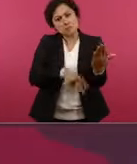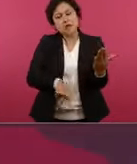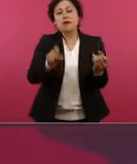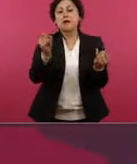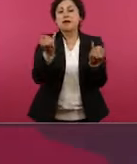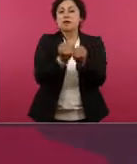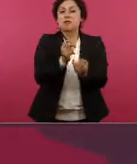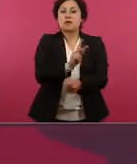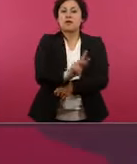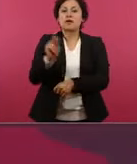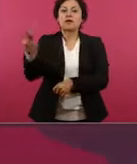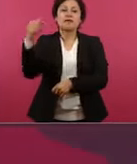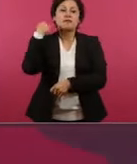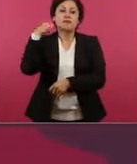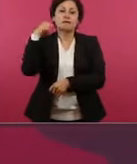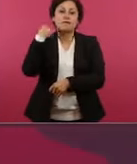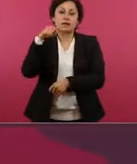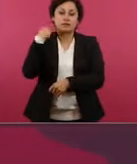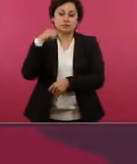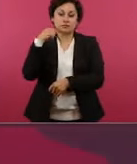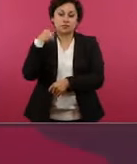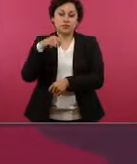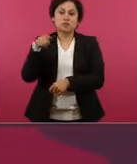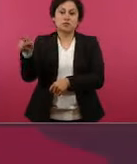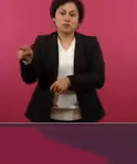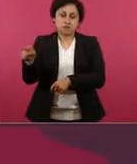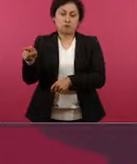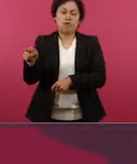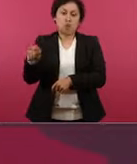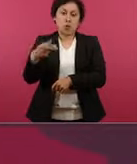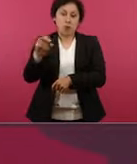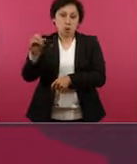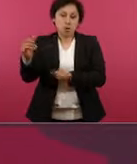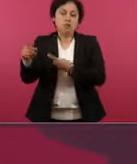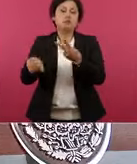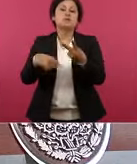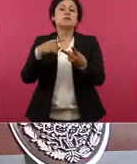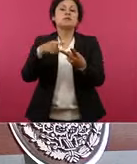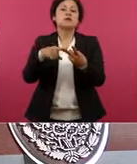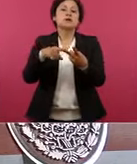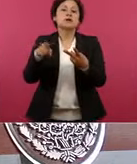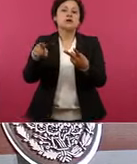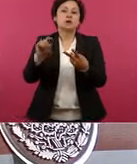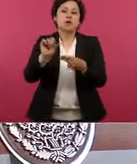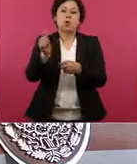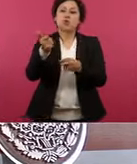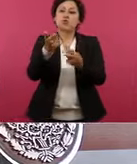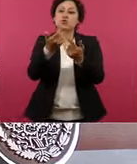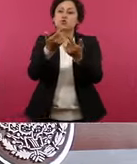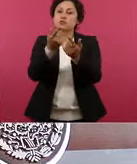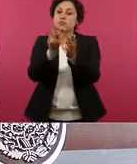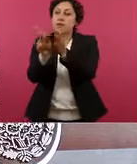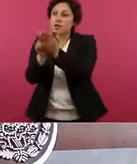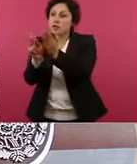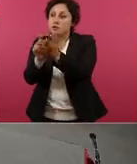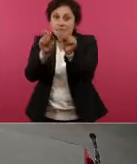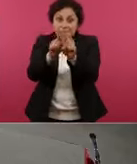hoy en Tabasco y otros periódicos de el mismo grupo que